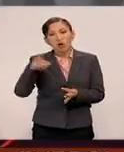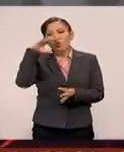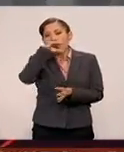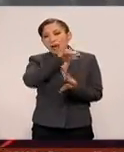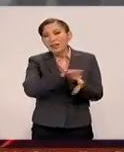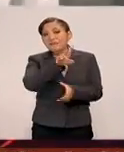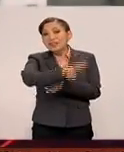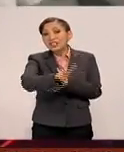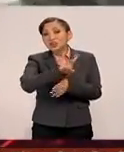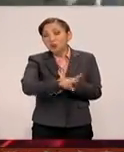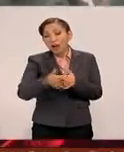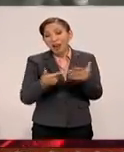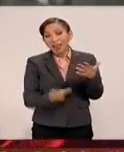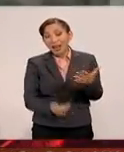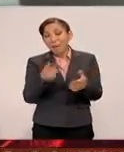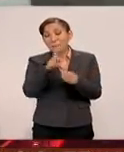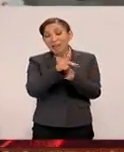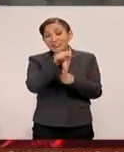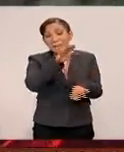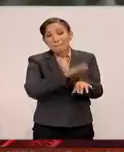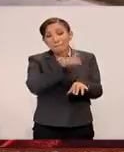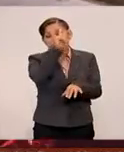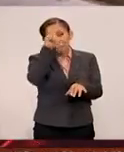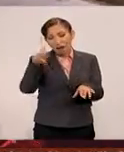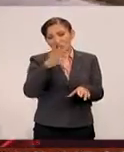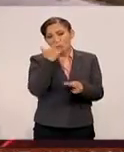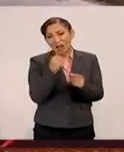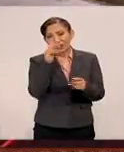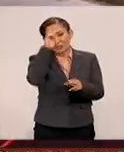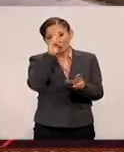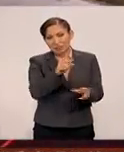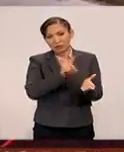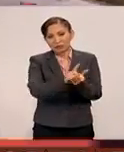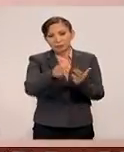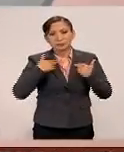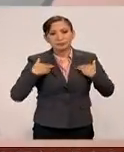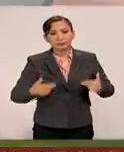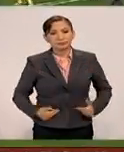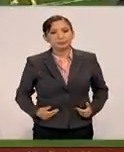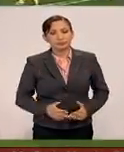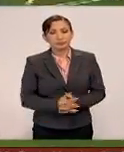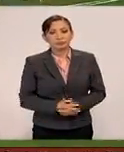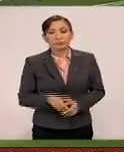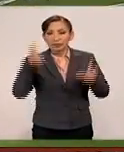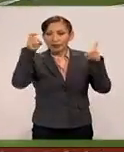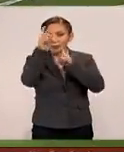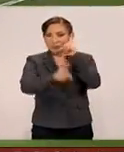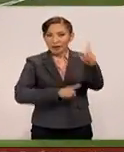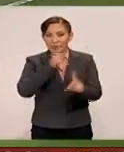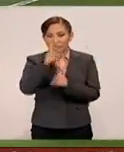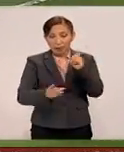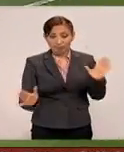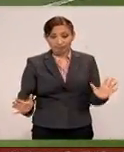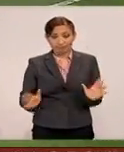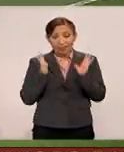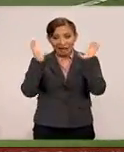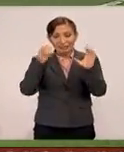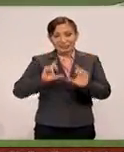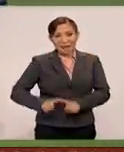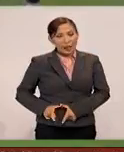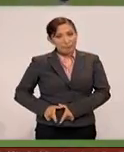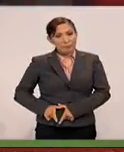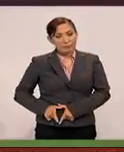Cuba y Venezuela son los países con mayores rezagos en derechos humanos. Y en los deportes, sorpresa en la